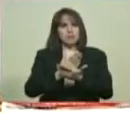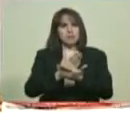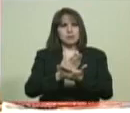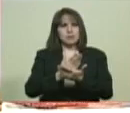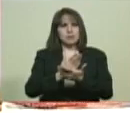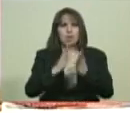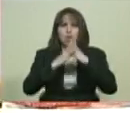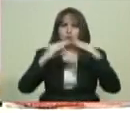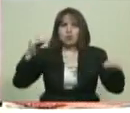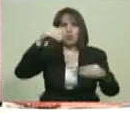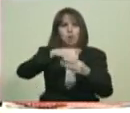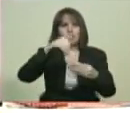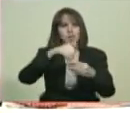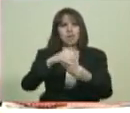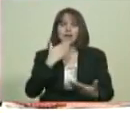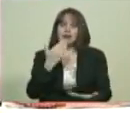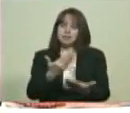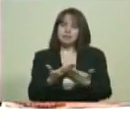Todos a votar. Gracias.